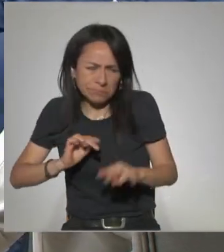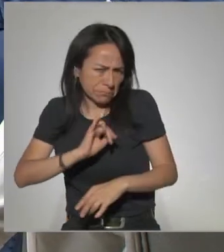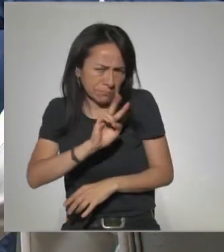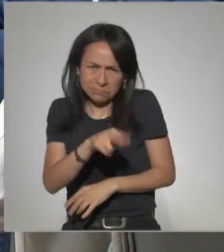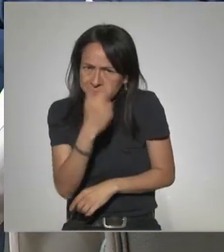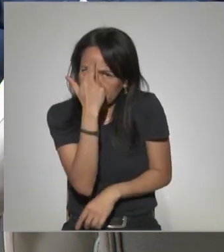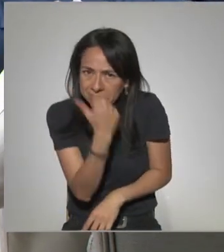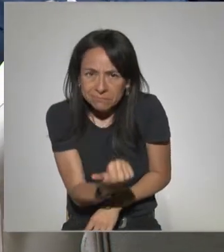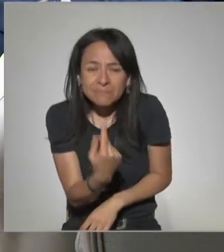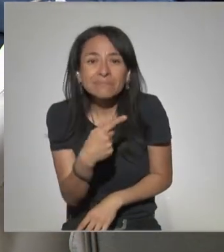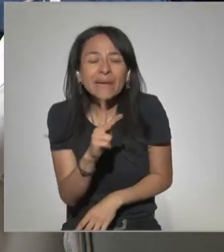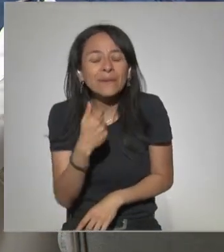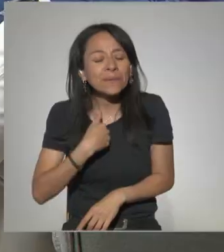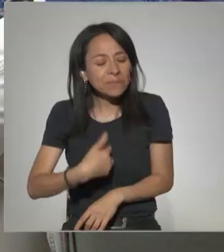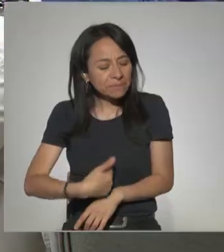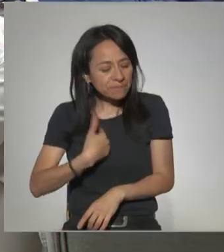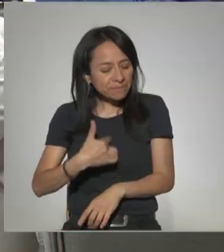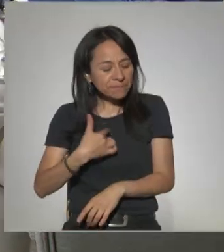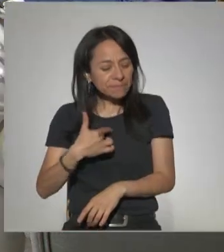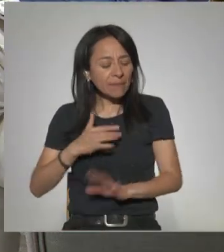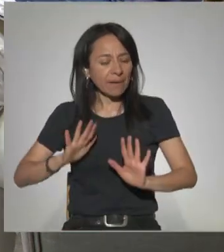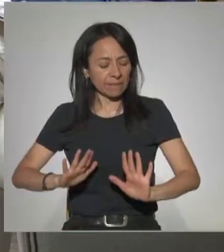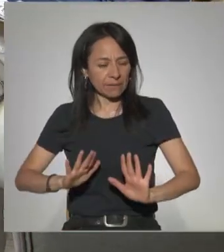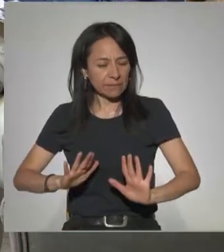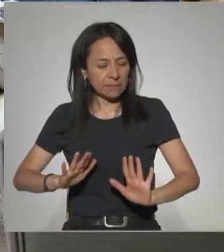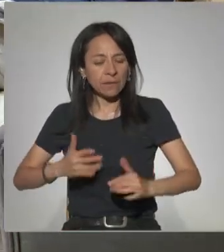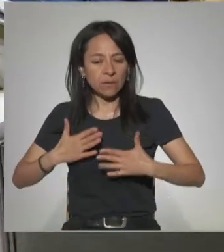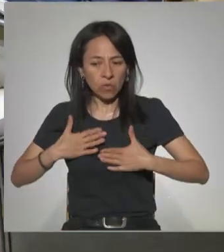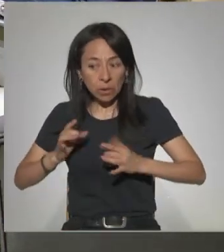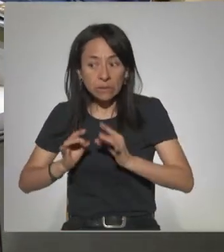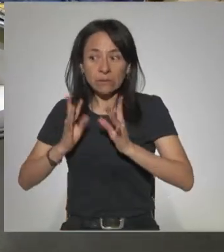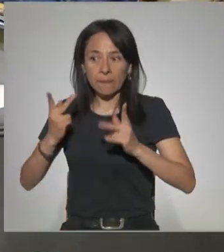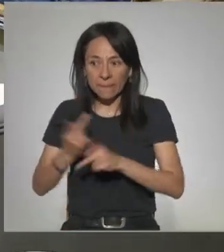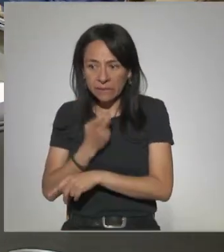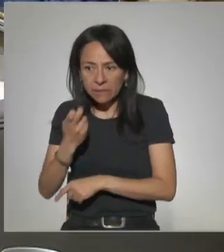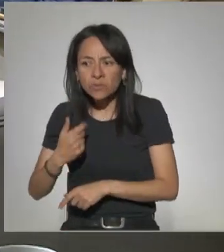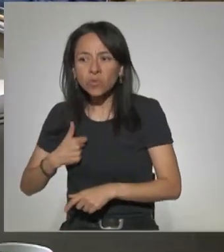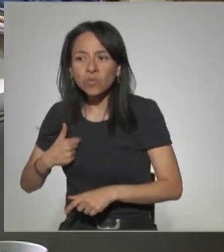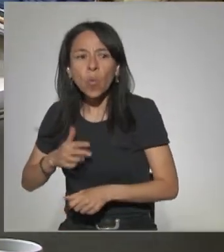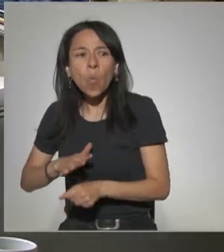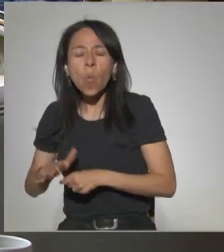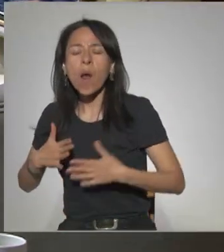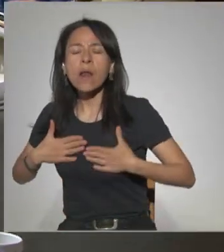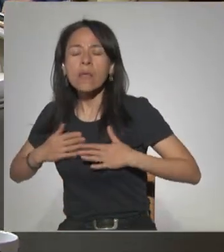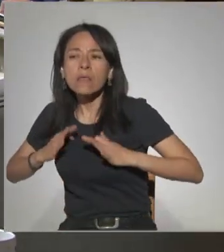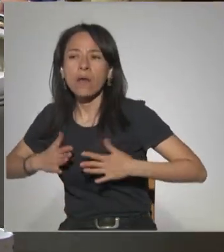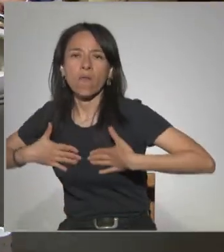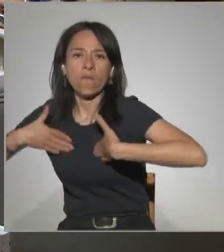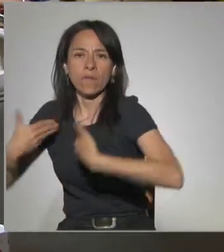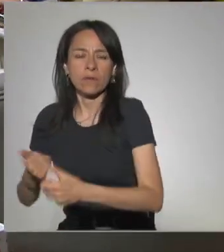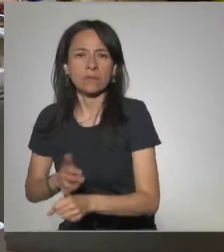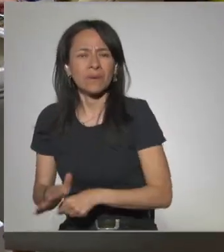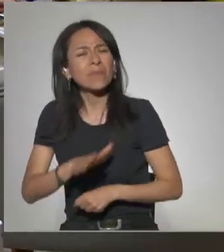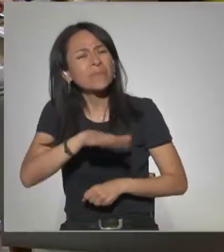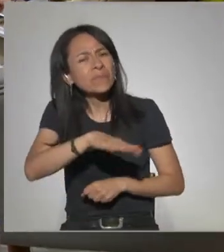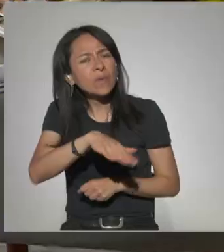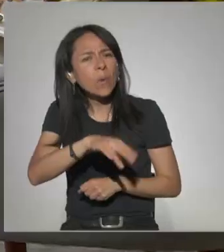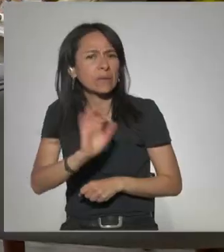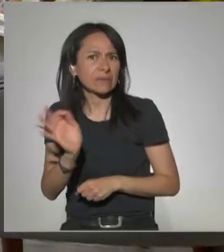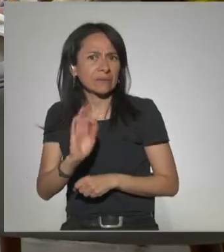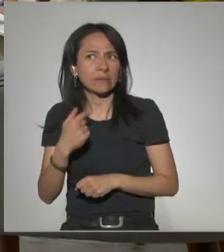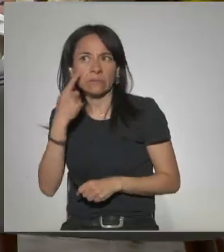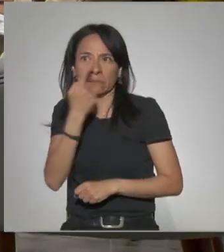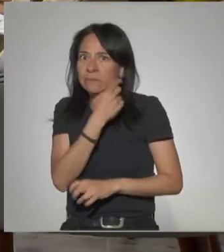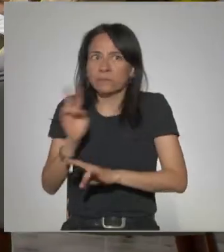preguntarme en qué confío, ¿no? Claro. En tal situación, ¿qué voy a hacer? Ahora, Jan, para mantener ese estado de alerta, produzco más